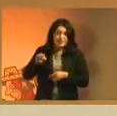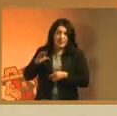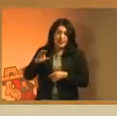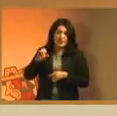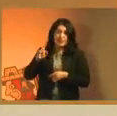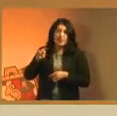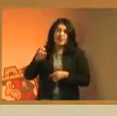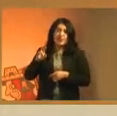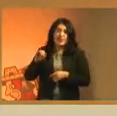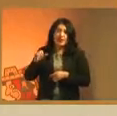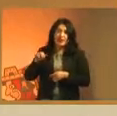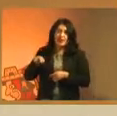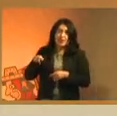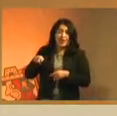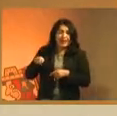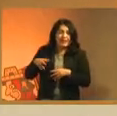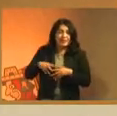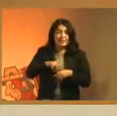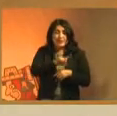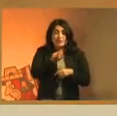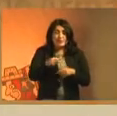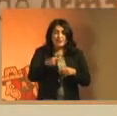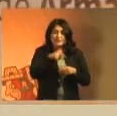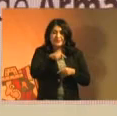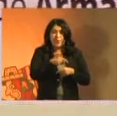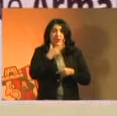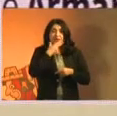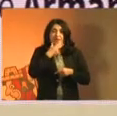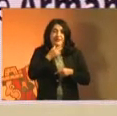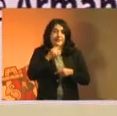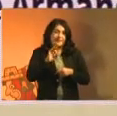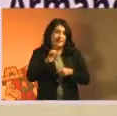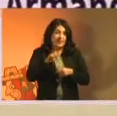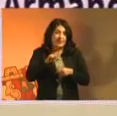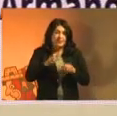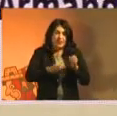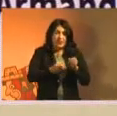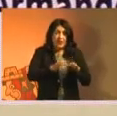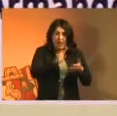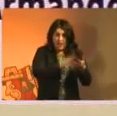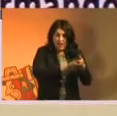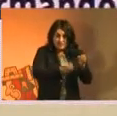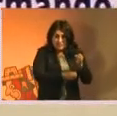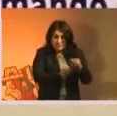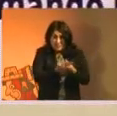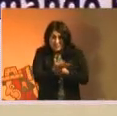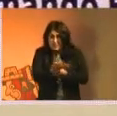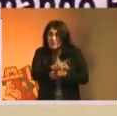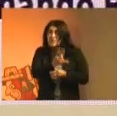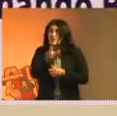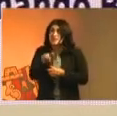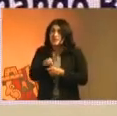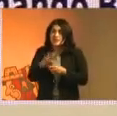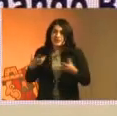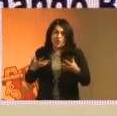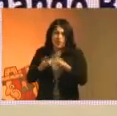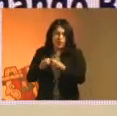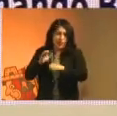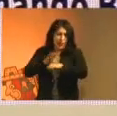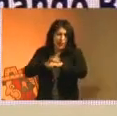gonzález de la cárcel se encuentran aquí sus amigos son huertistas por sus amigos están con el asesino están con el traidor que